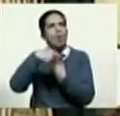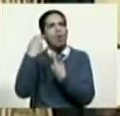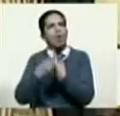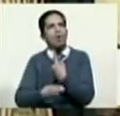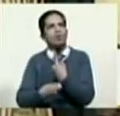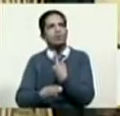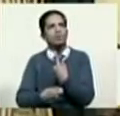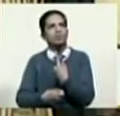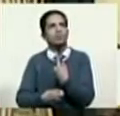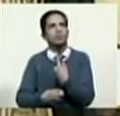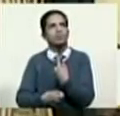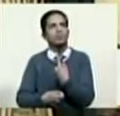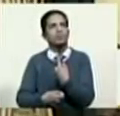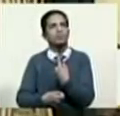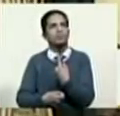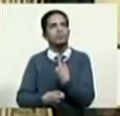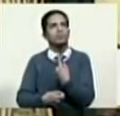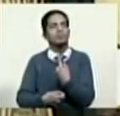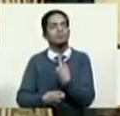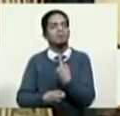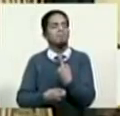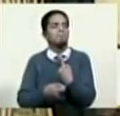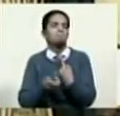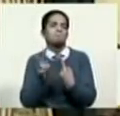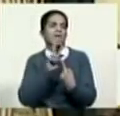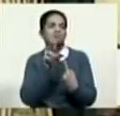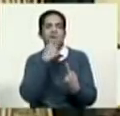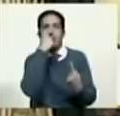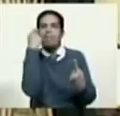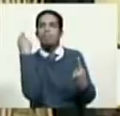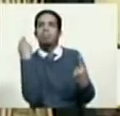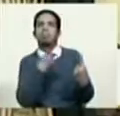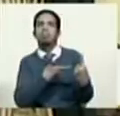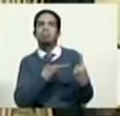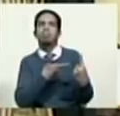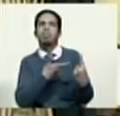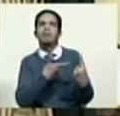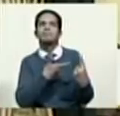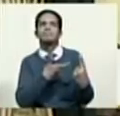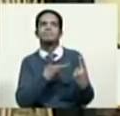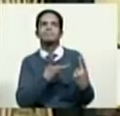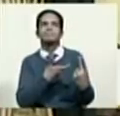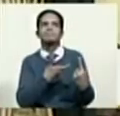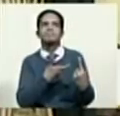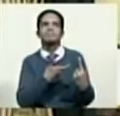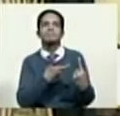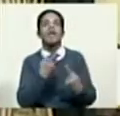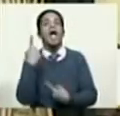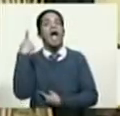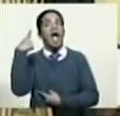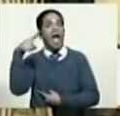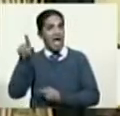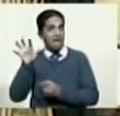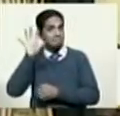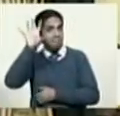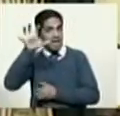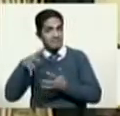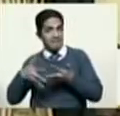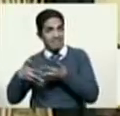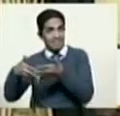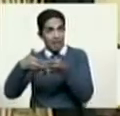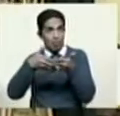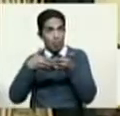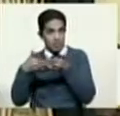no estuviera en el centro del huracán imperialista. Tenemos que aceptar que hay un imperio, el imperio estadounidense